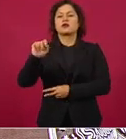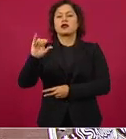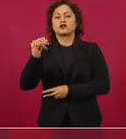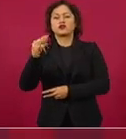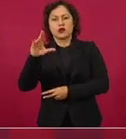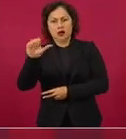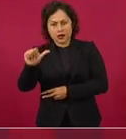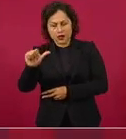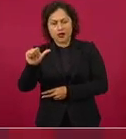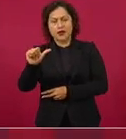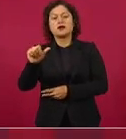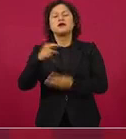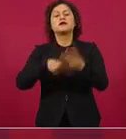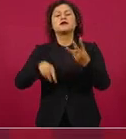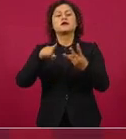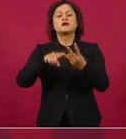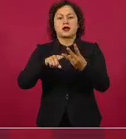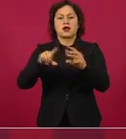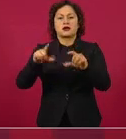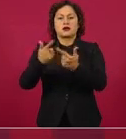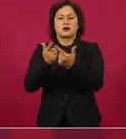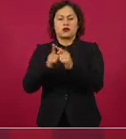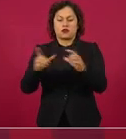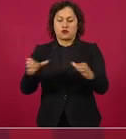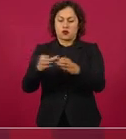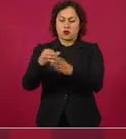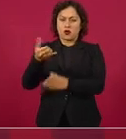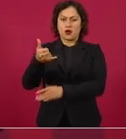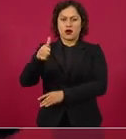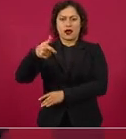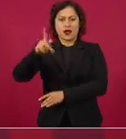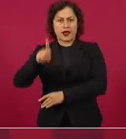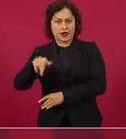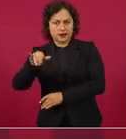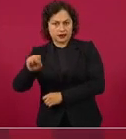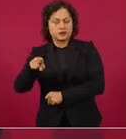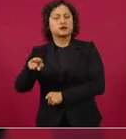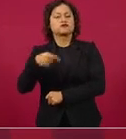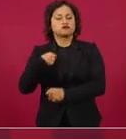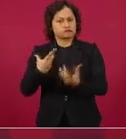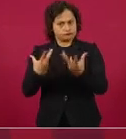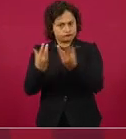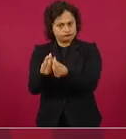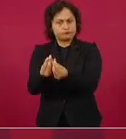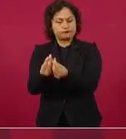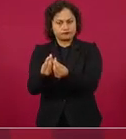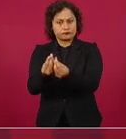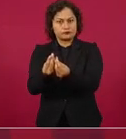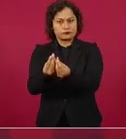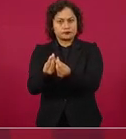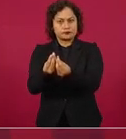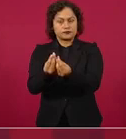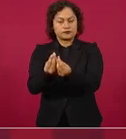Seris, estuve con los Yaquis y es